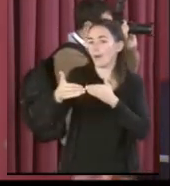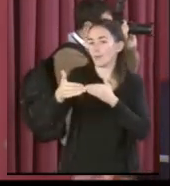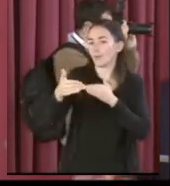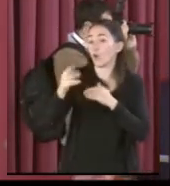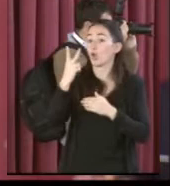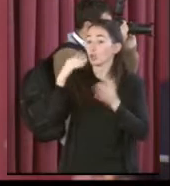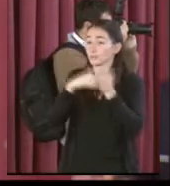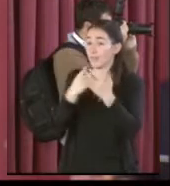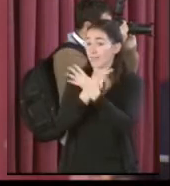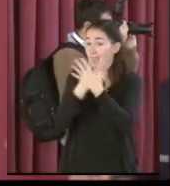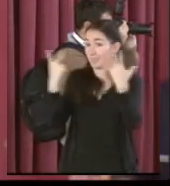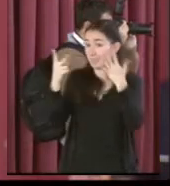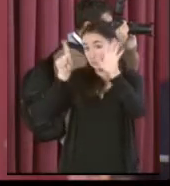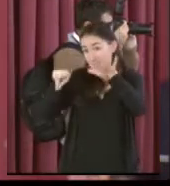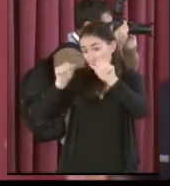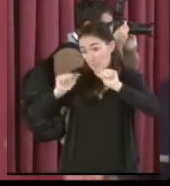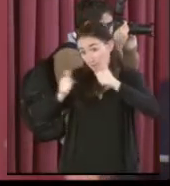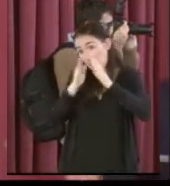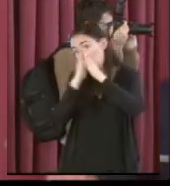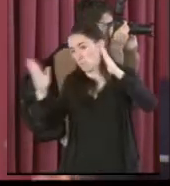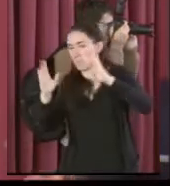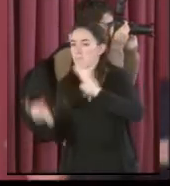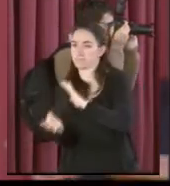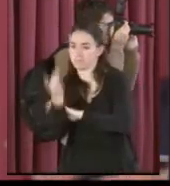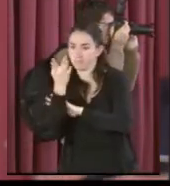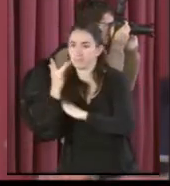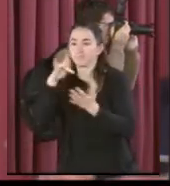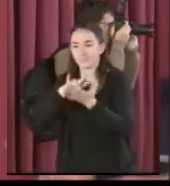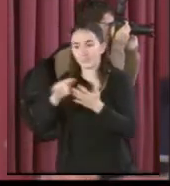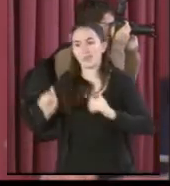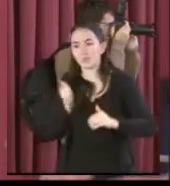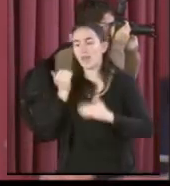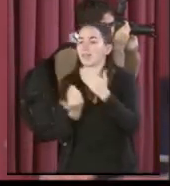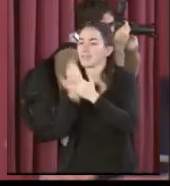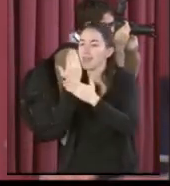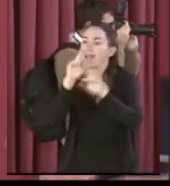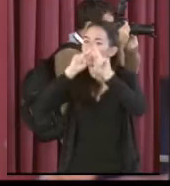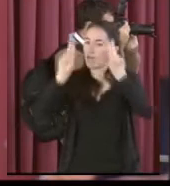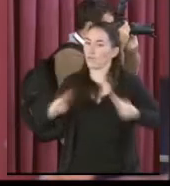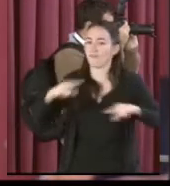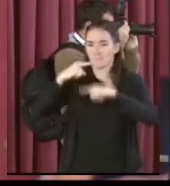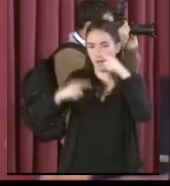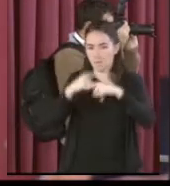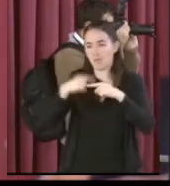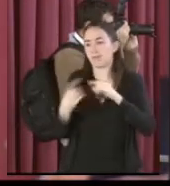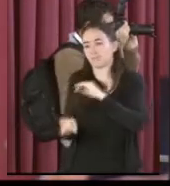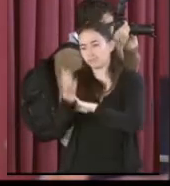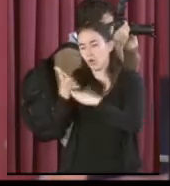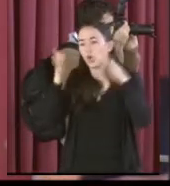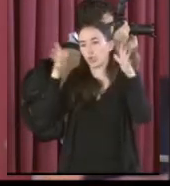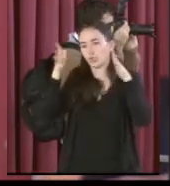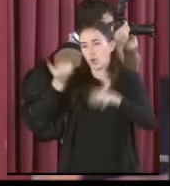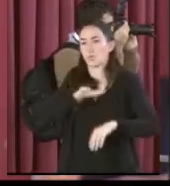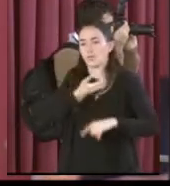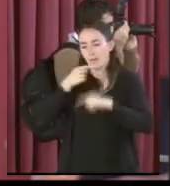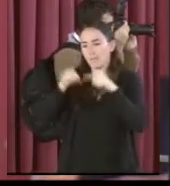2017, coincidiendo en el Día Internacional de la Familia, y tendrá como objetivo el diagnóstico de la evolución de las necesidades de